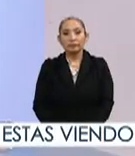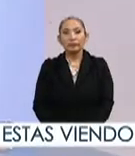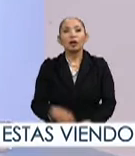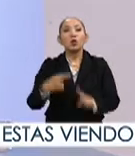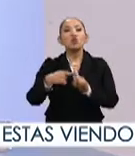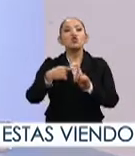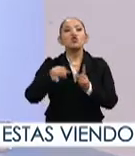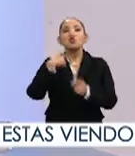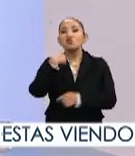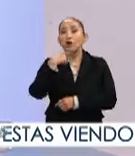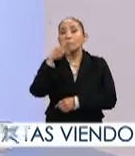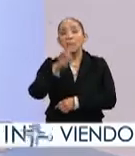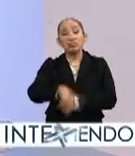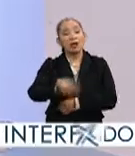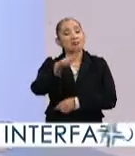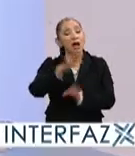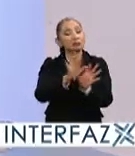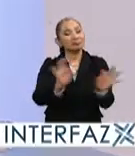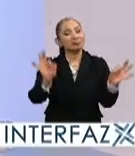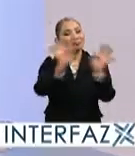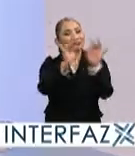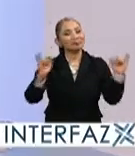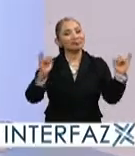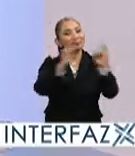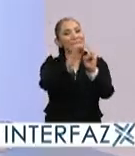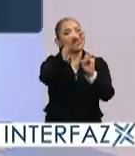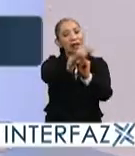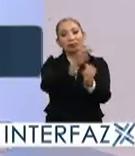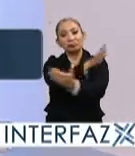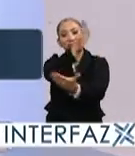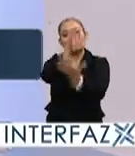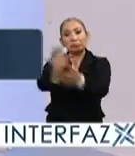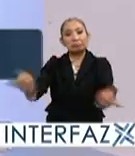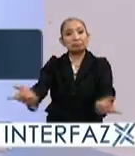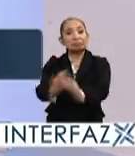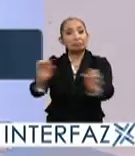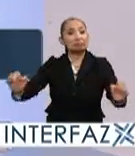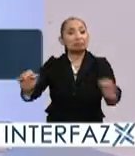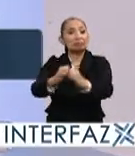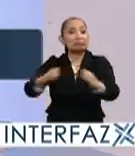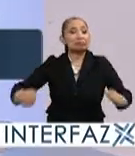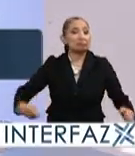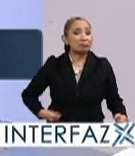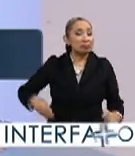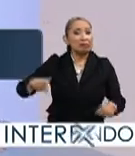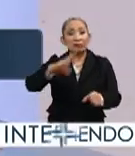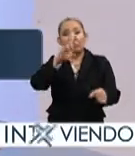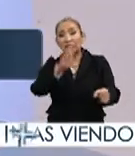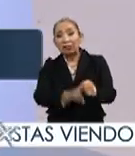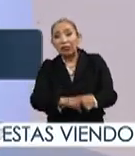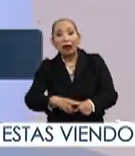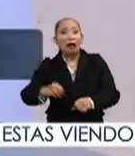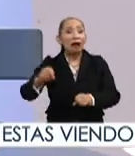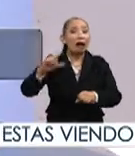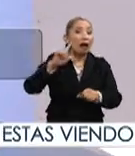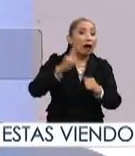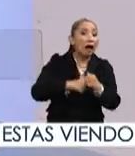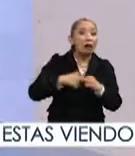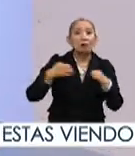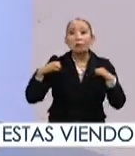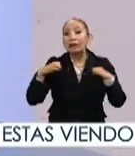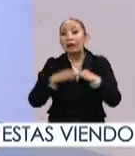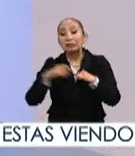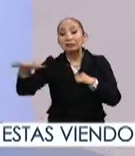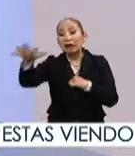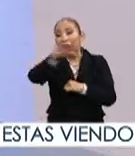La Cruz Roja es sin duda una de las principales instituciones que acuden en caso de un accidente, de un desastre natural o de cualquier emergencia